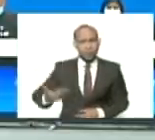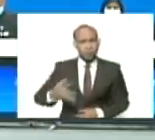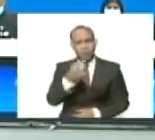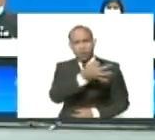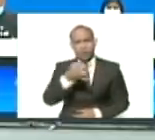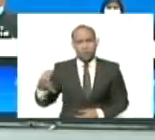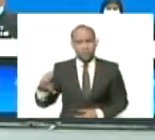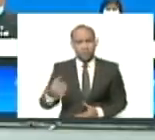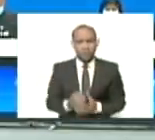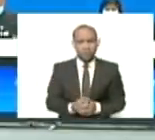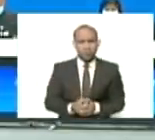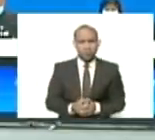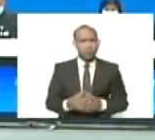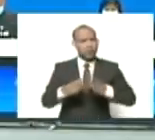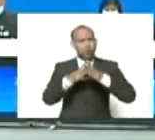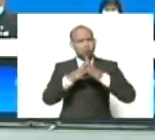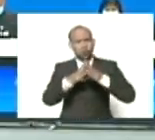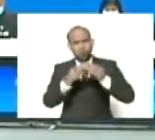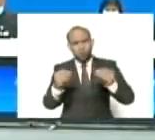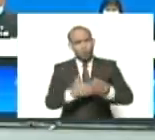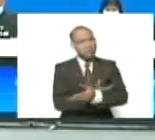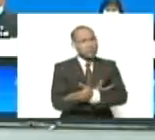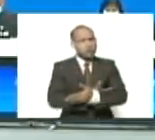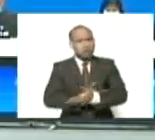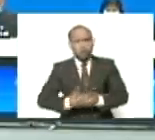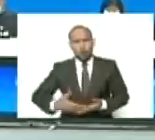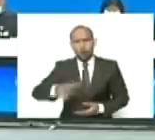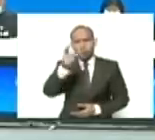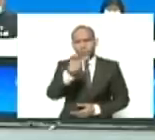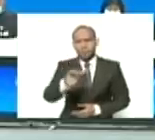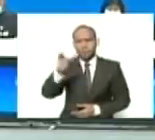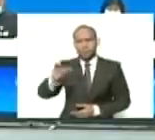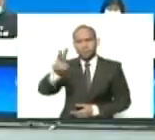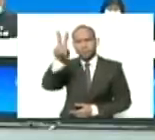articularse a millones de venezolanos y venezolanas. Maravilloso.